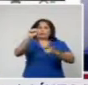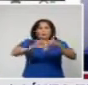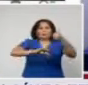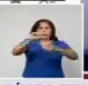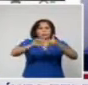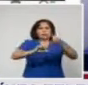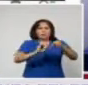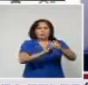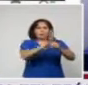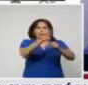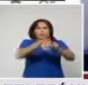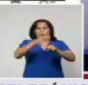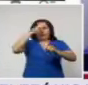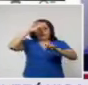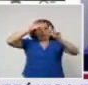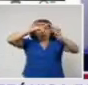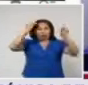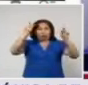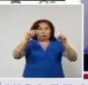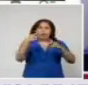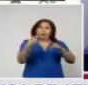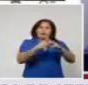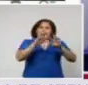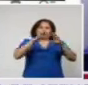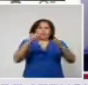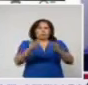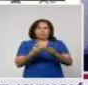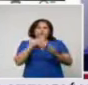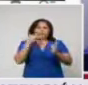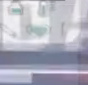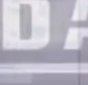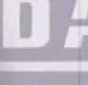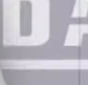la COVID-19 en Cuba. Hasta entonces, muy buenos días.